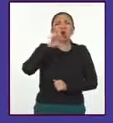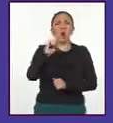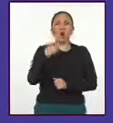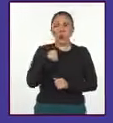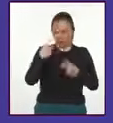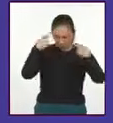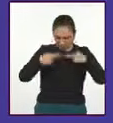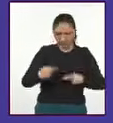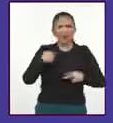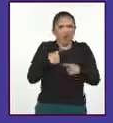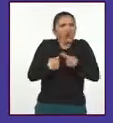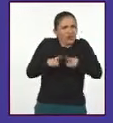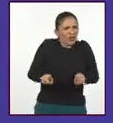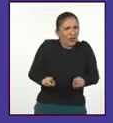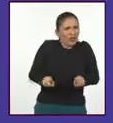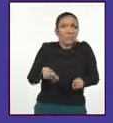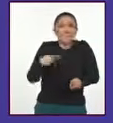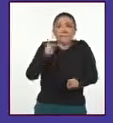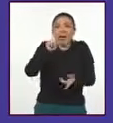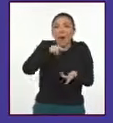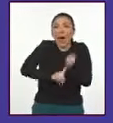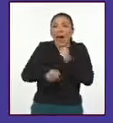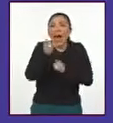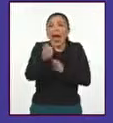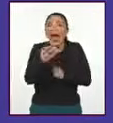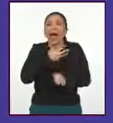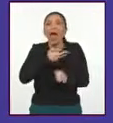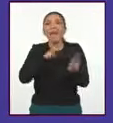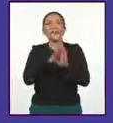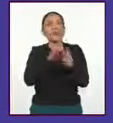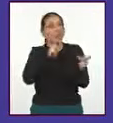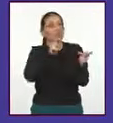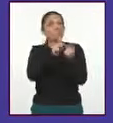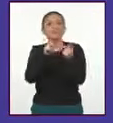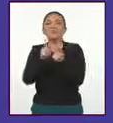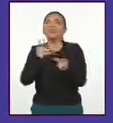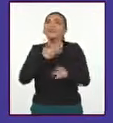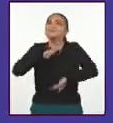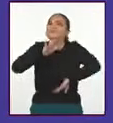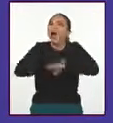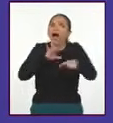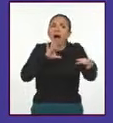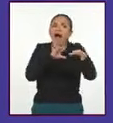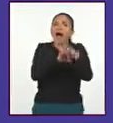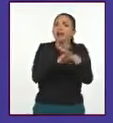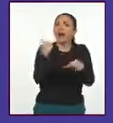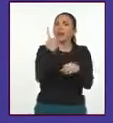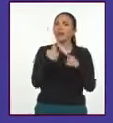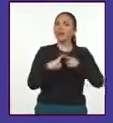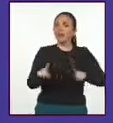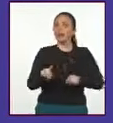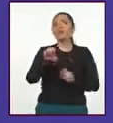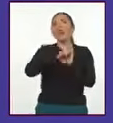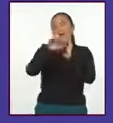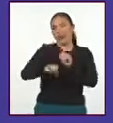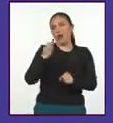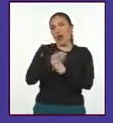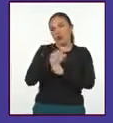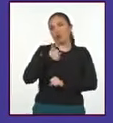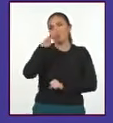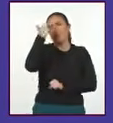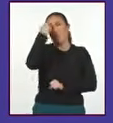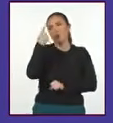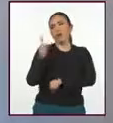distintos, en el fondo son más los puntos en común que las diferencias. Estaba recordando ahorita una película de la